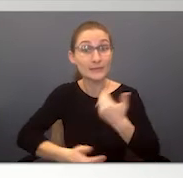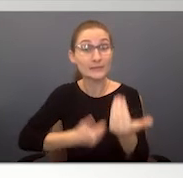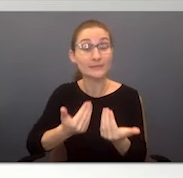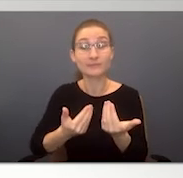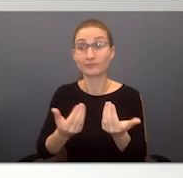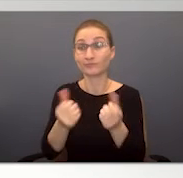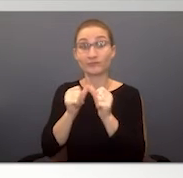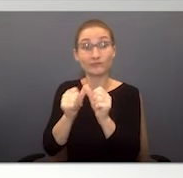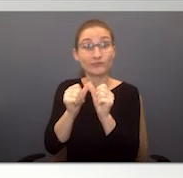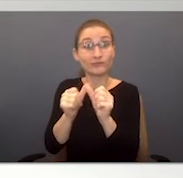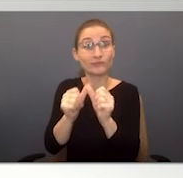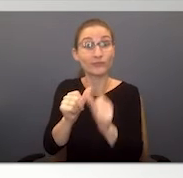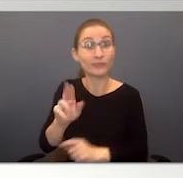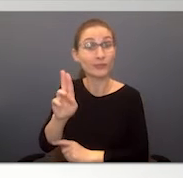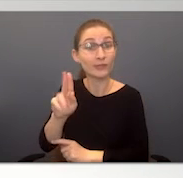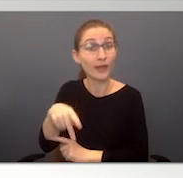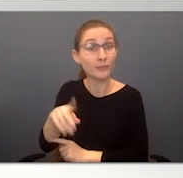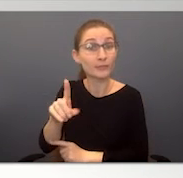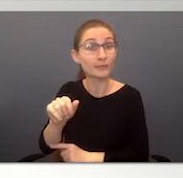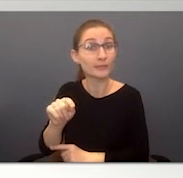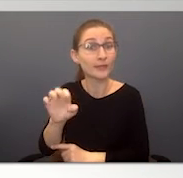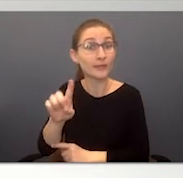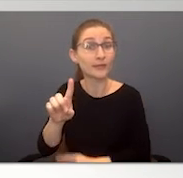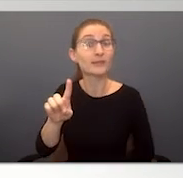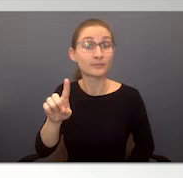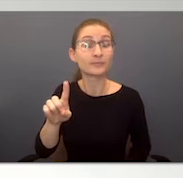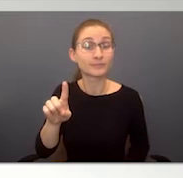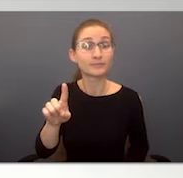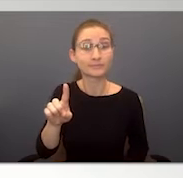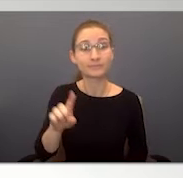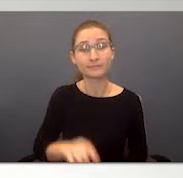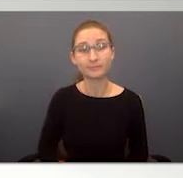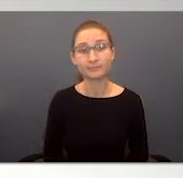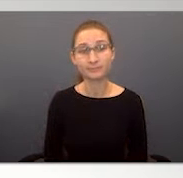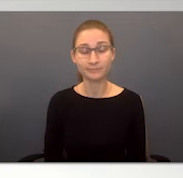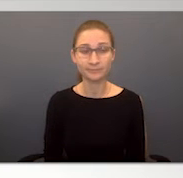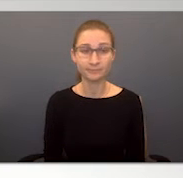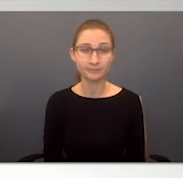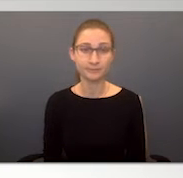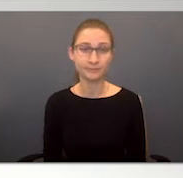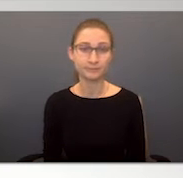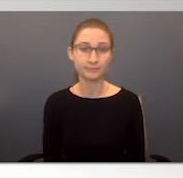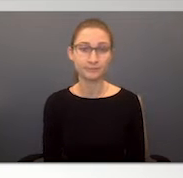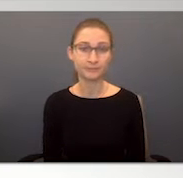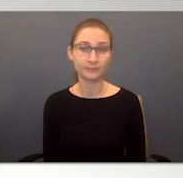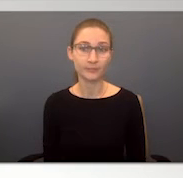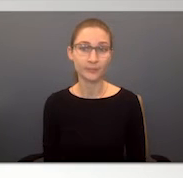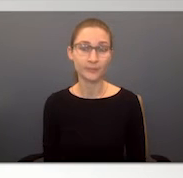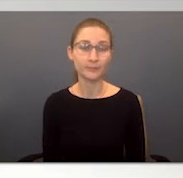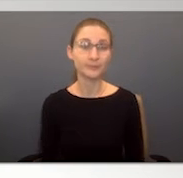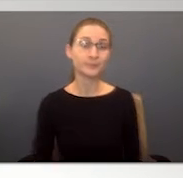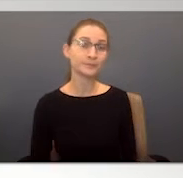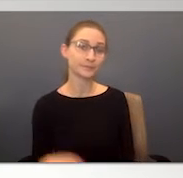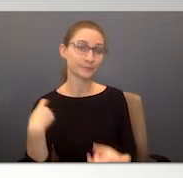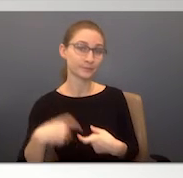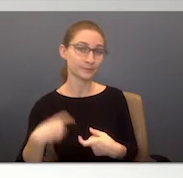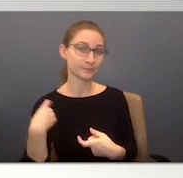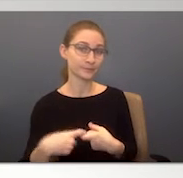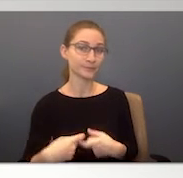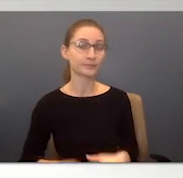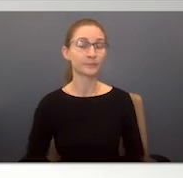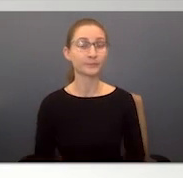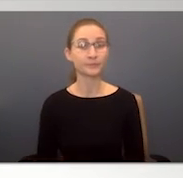Otra vez en español, ¿cómo el apoyo está relacionado a esta situación? Siguiendo el proceso y no